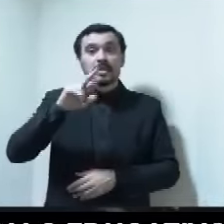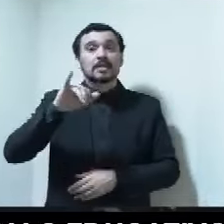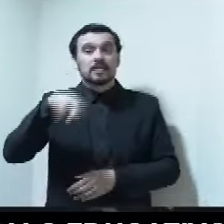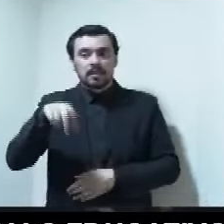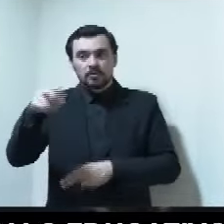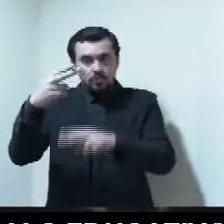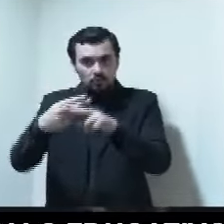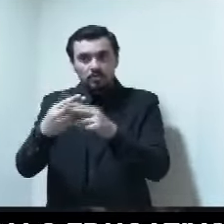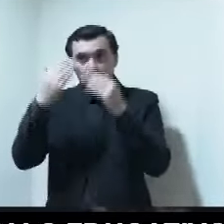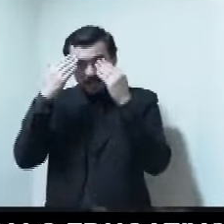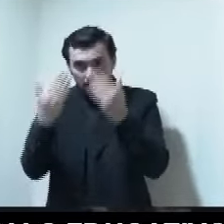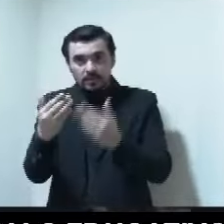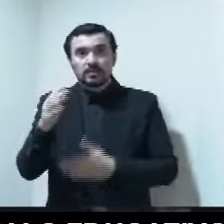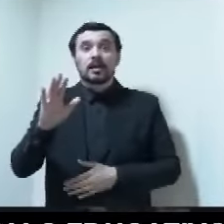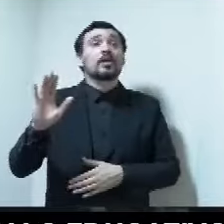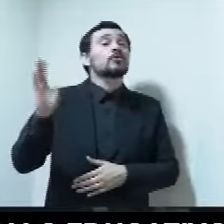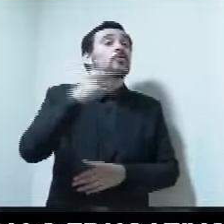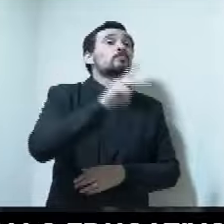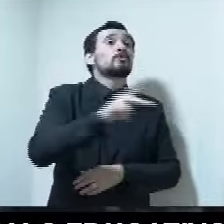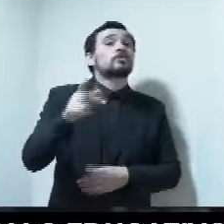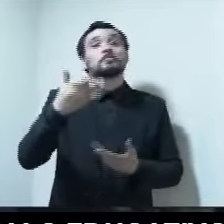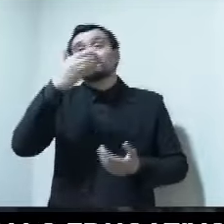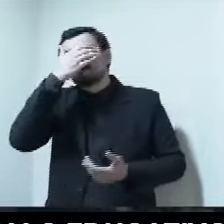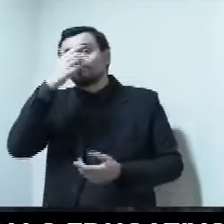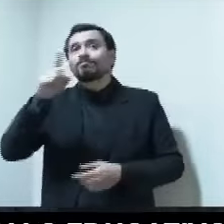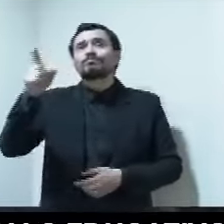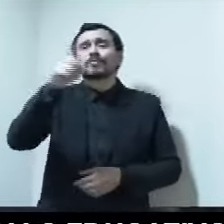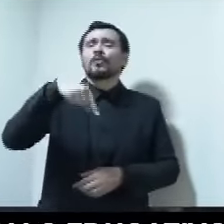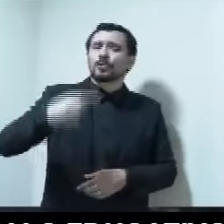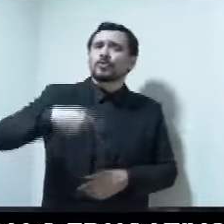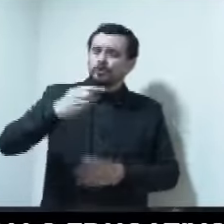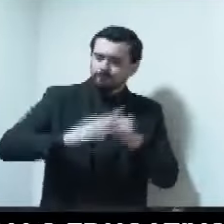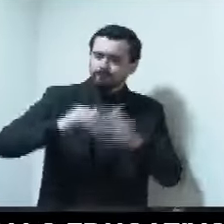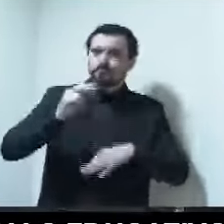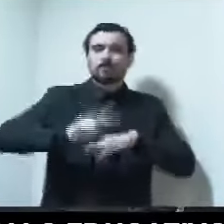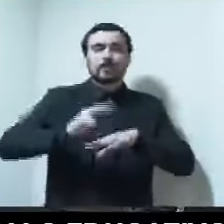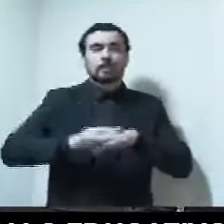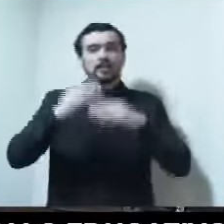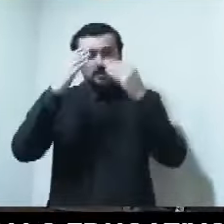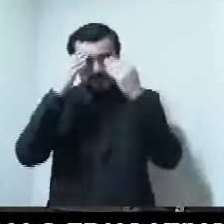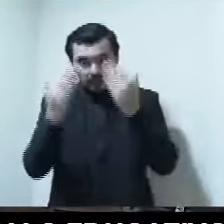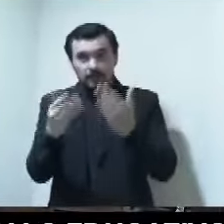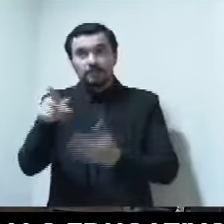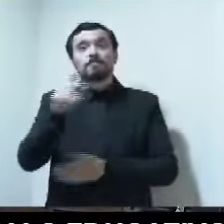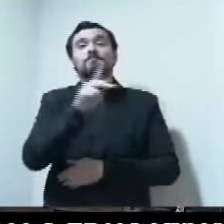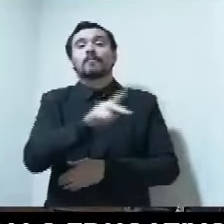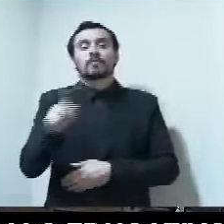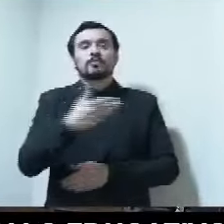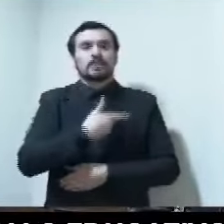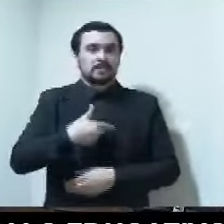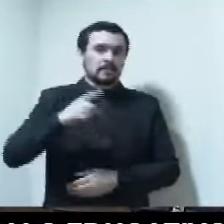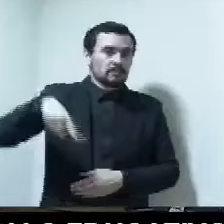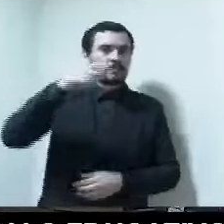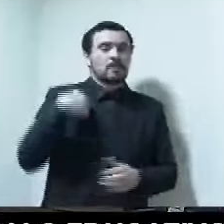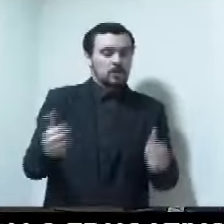nombre, gracias a los anónimos docentes que construyen día a día este país. Gracias, querida maestra, por acompañarnos en